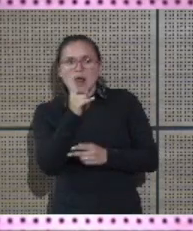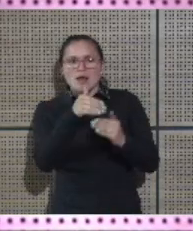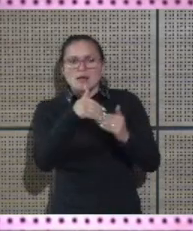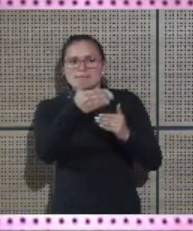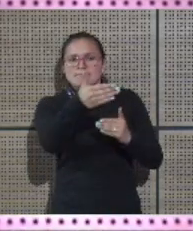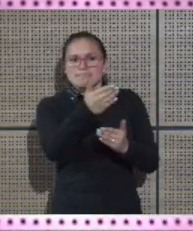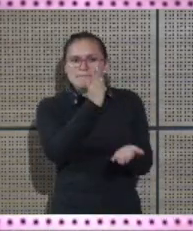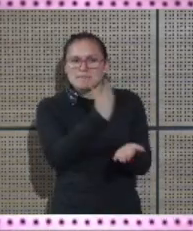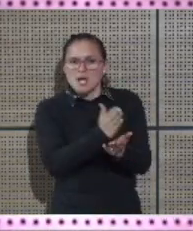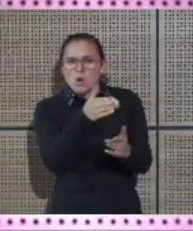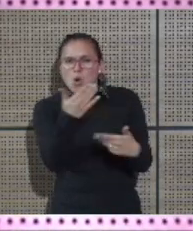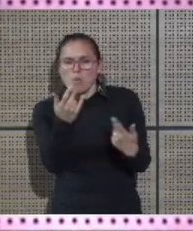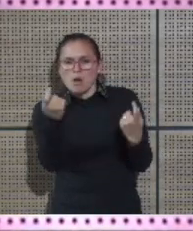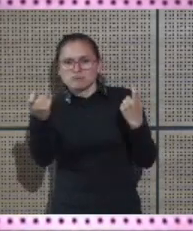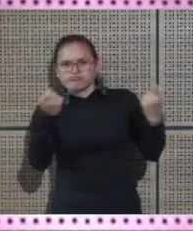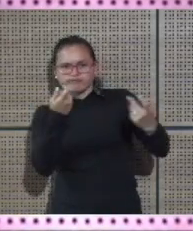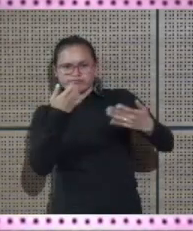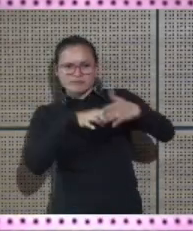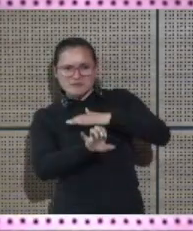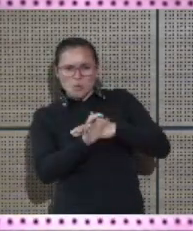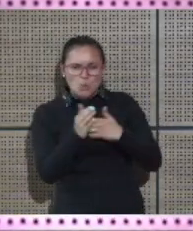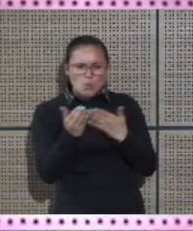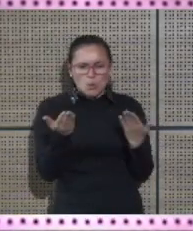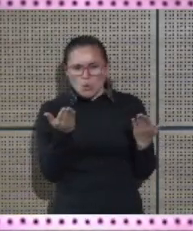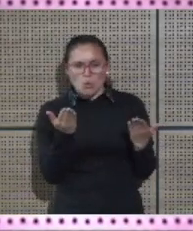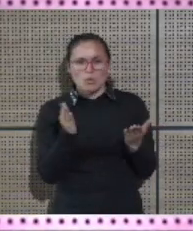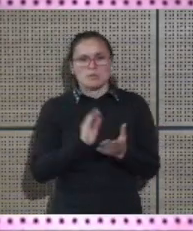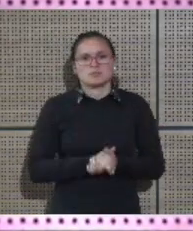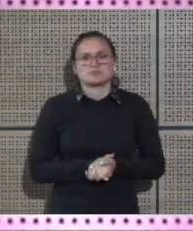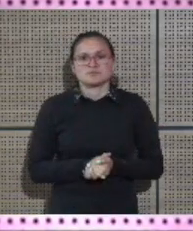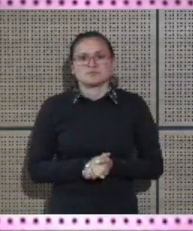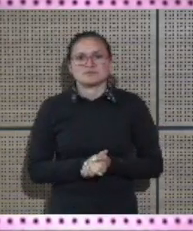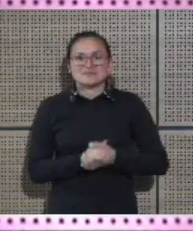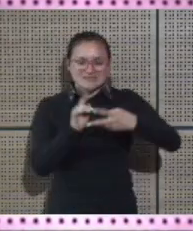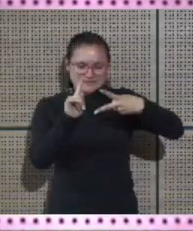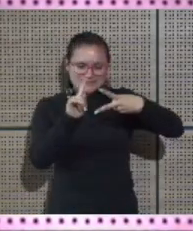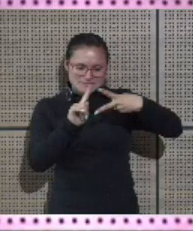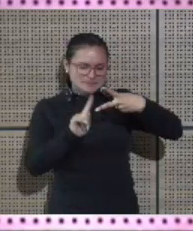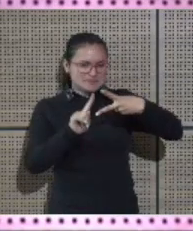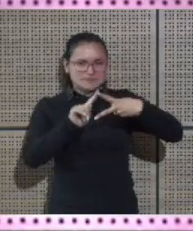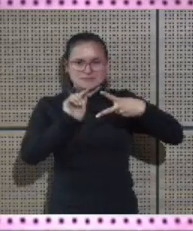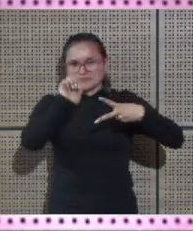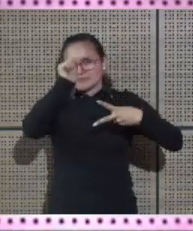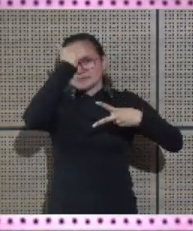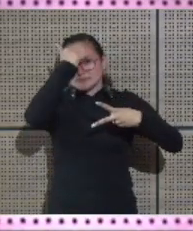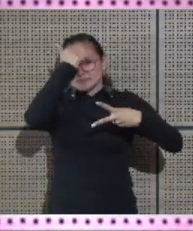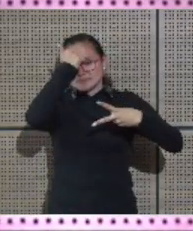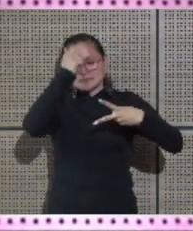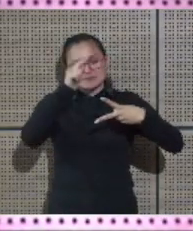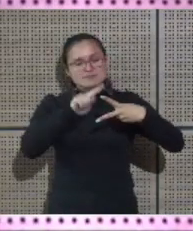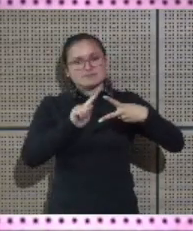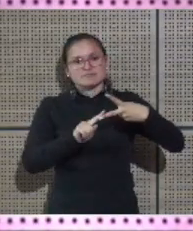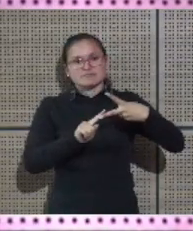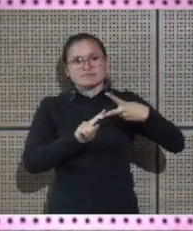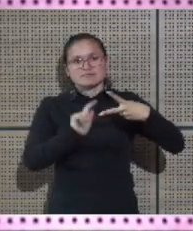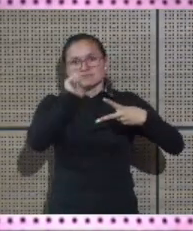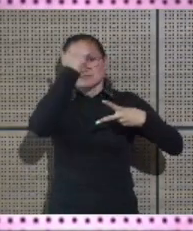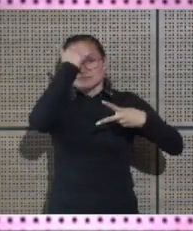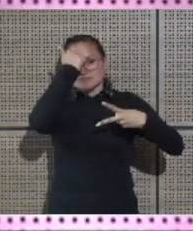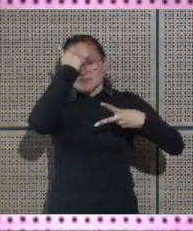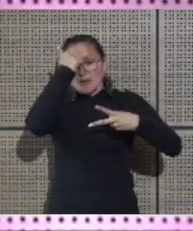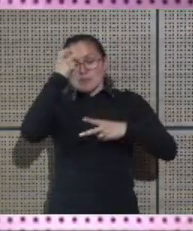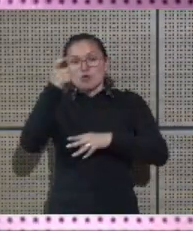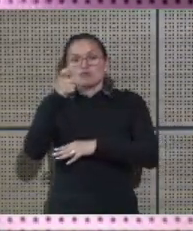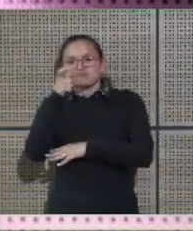utilizar el control de riesgo es sumamente importante. Estos son elementos centrales, esta transformación del